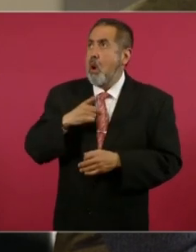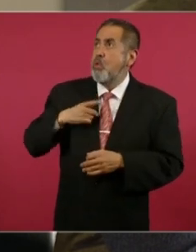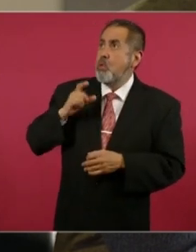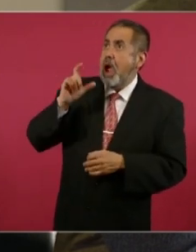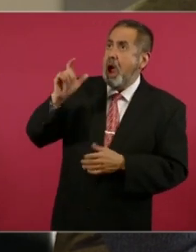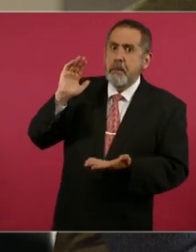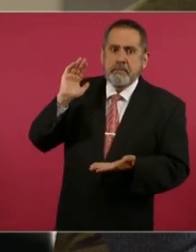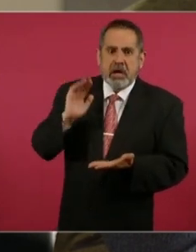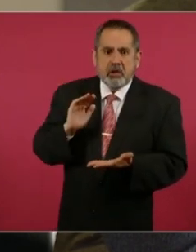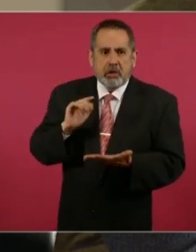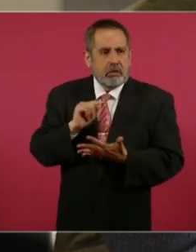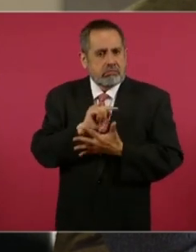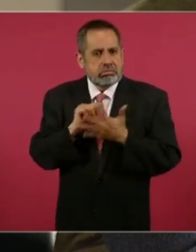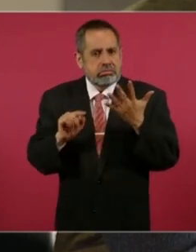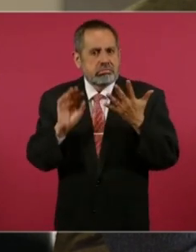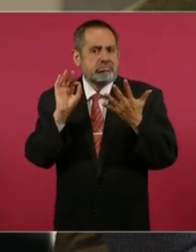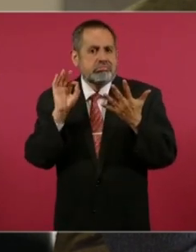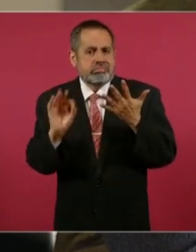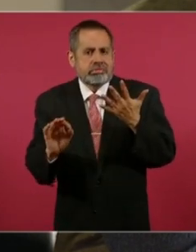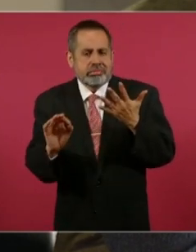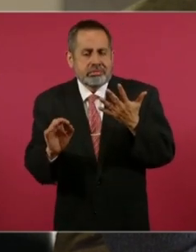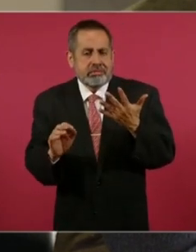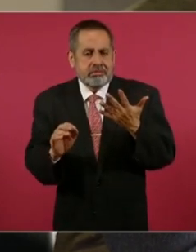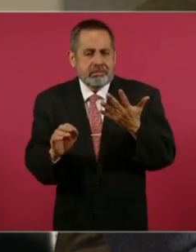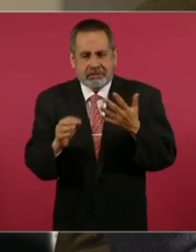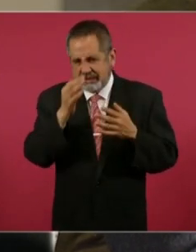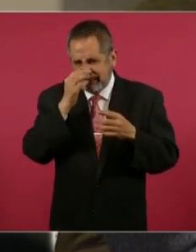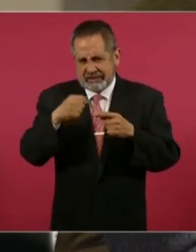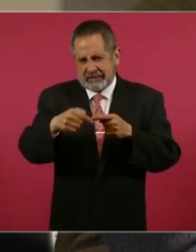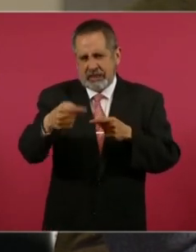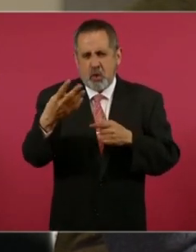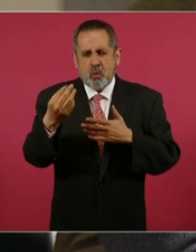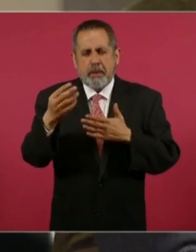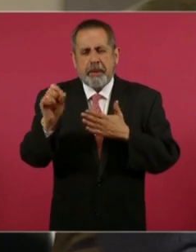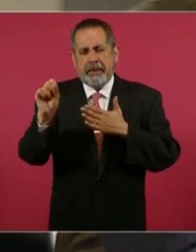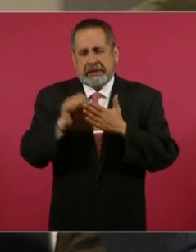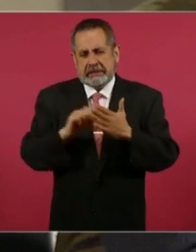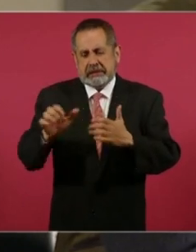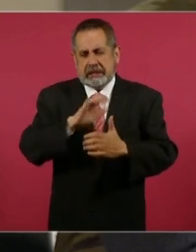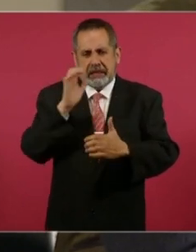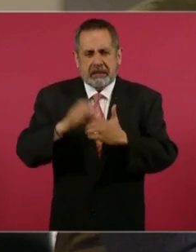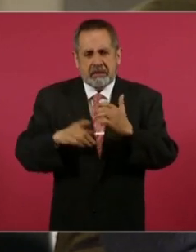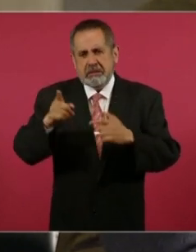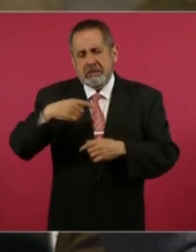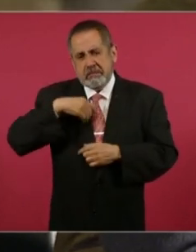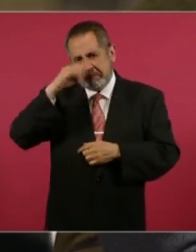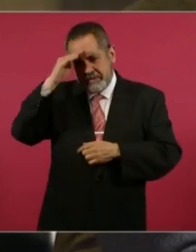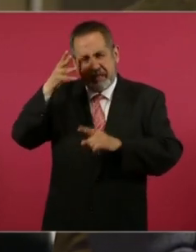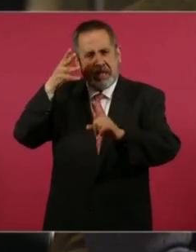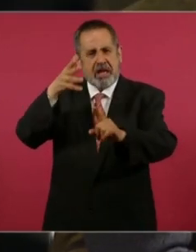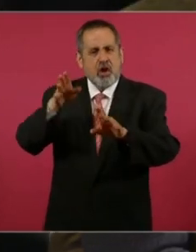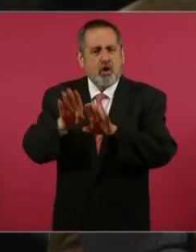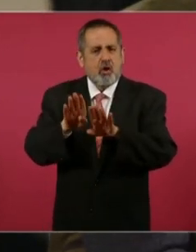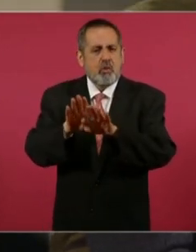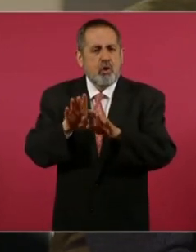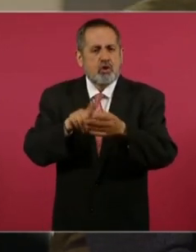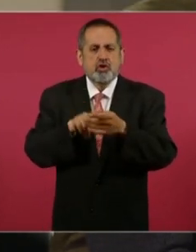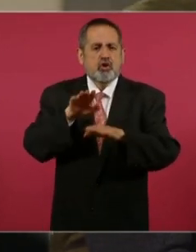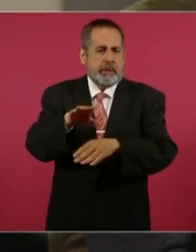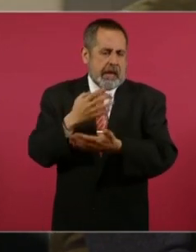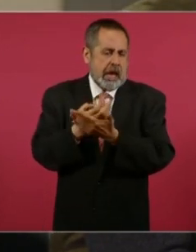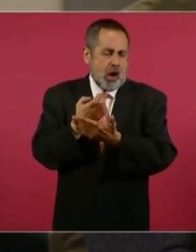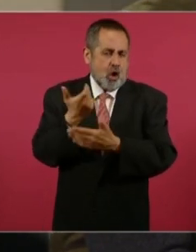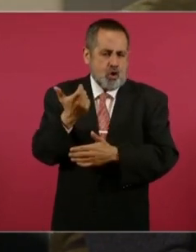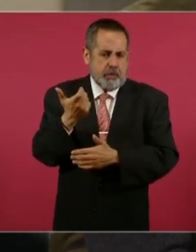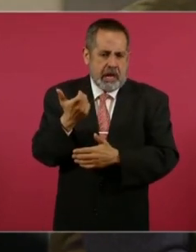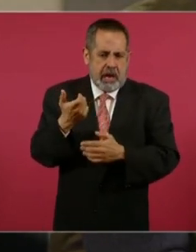más. Queda un poco menos de 9 meses. ¿Cuál es su panorama económico que tiene usted para